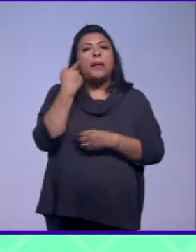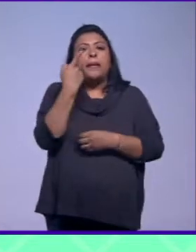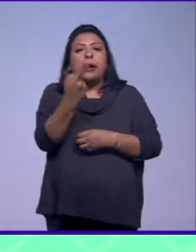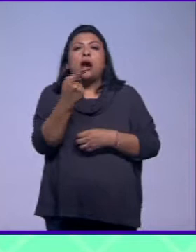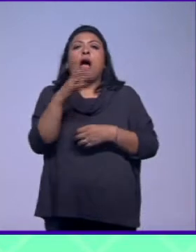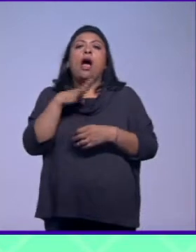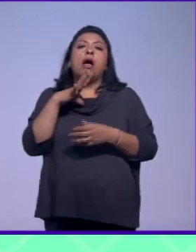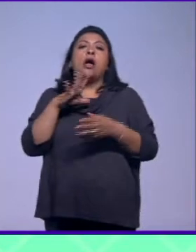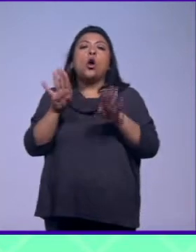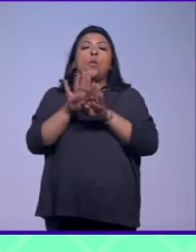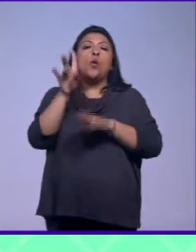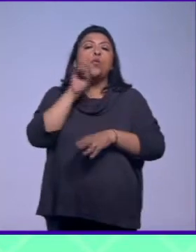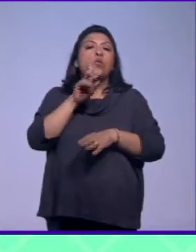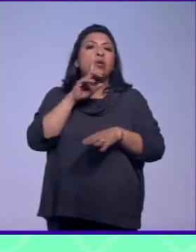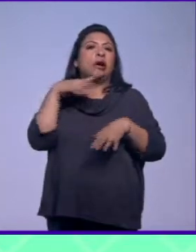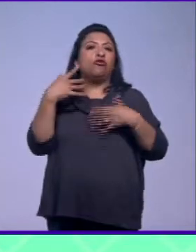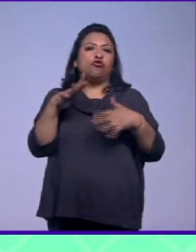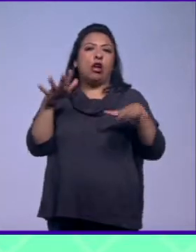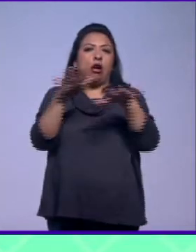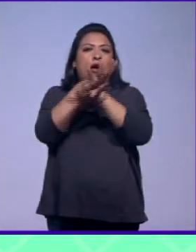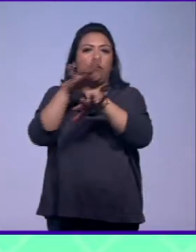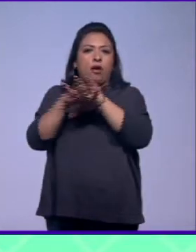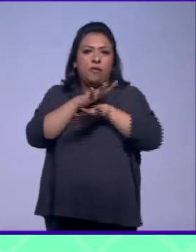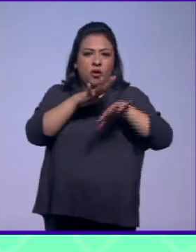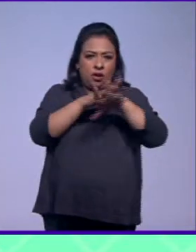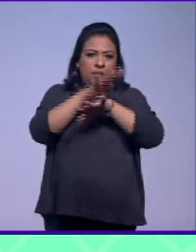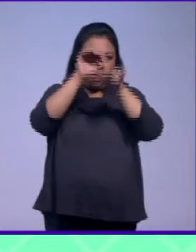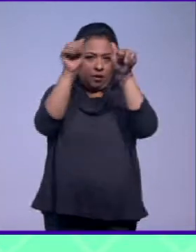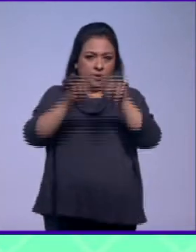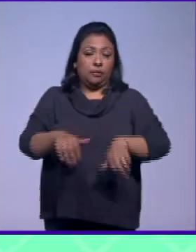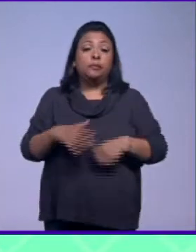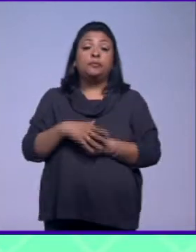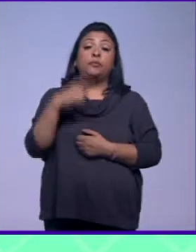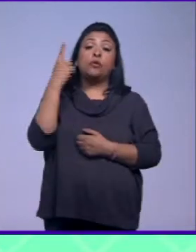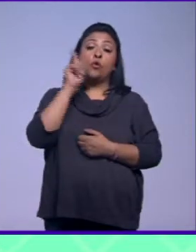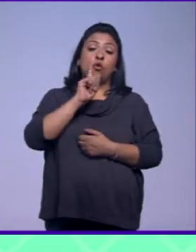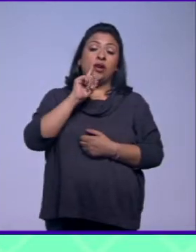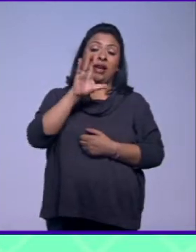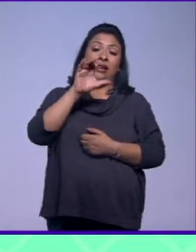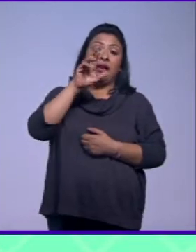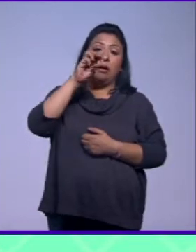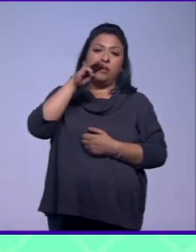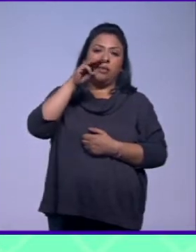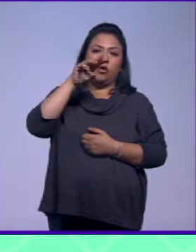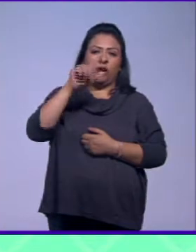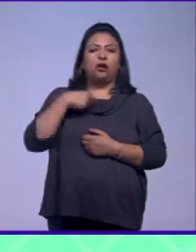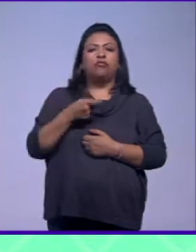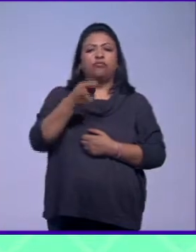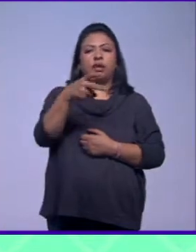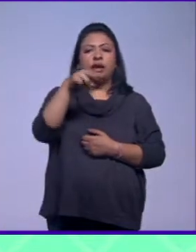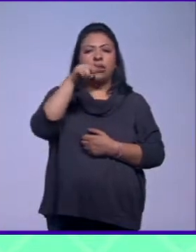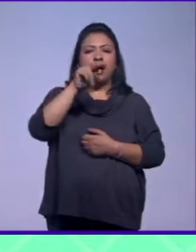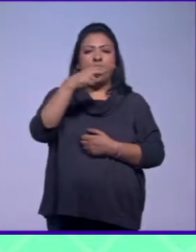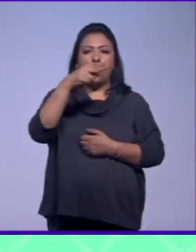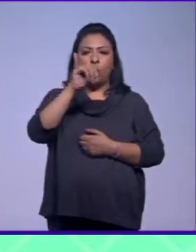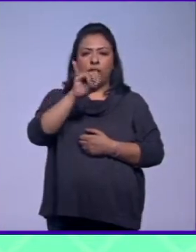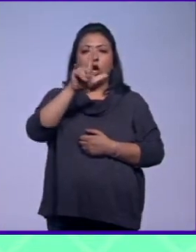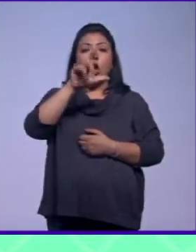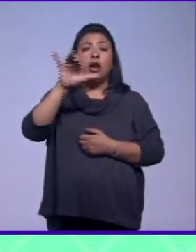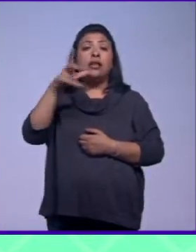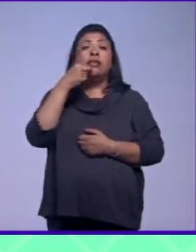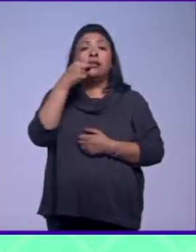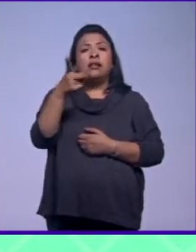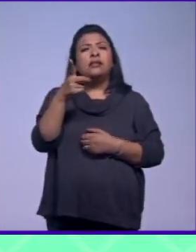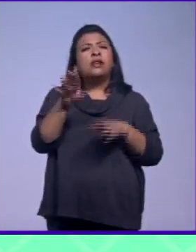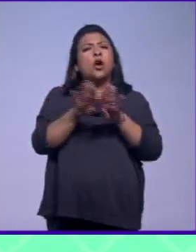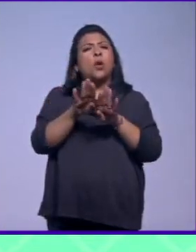revolucionaria artista carmen mondragón mejor conocida como nahui olin dinamitó los paradigmas